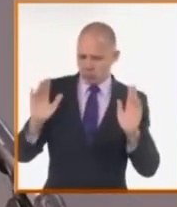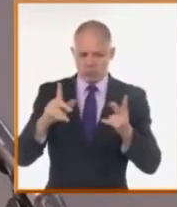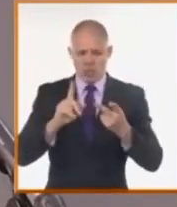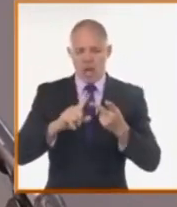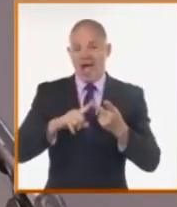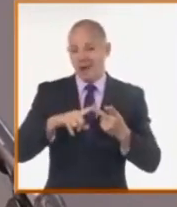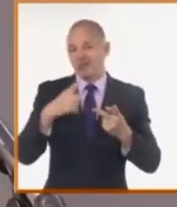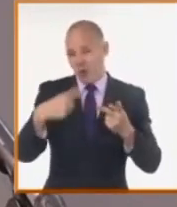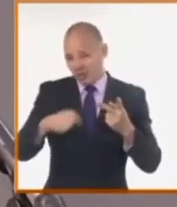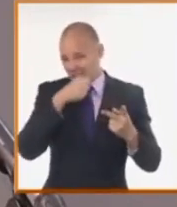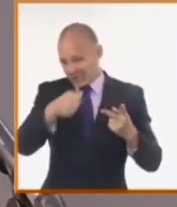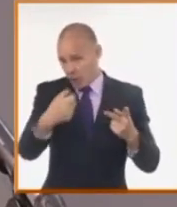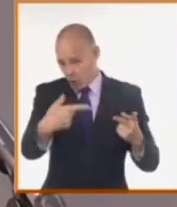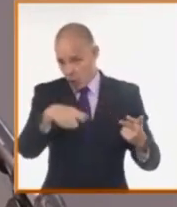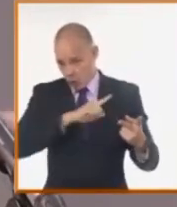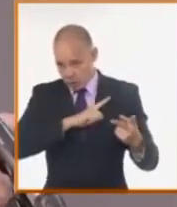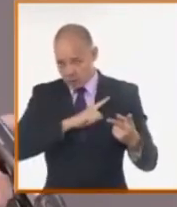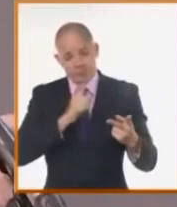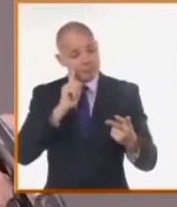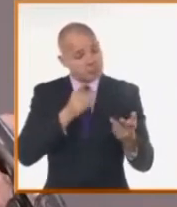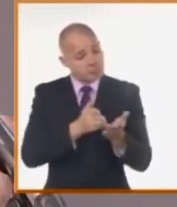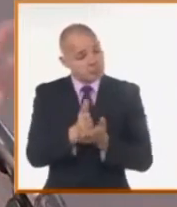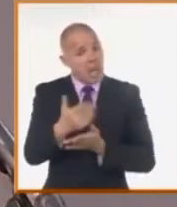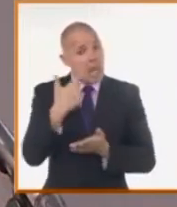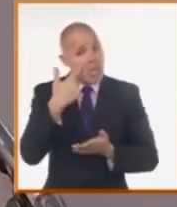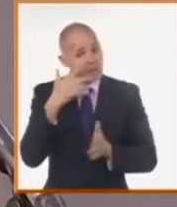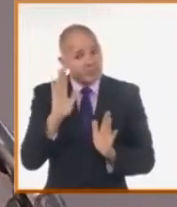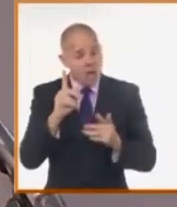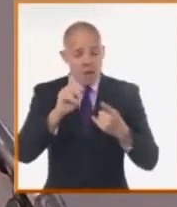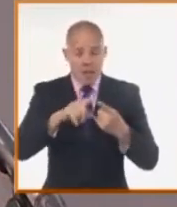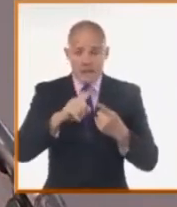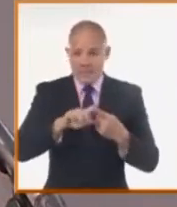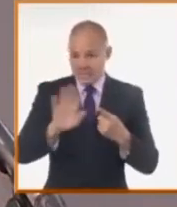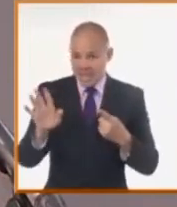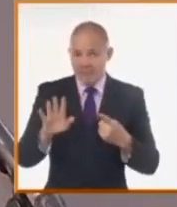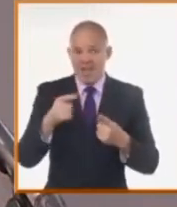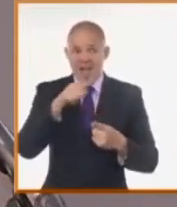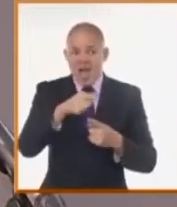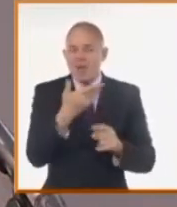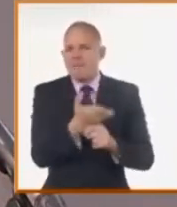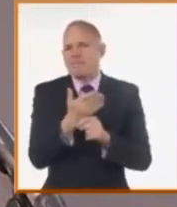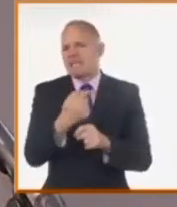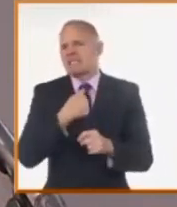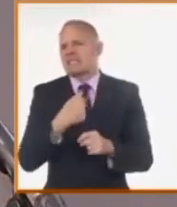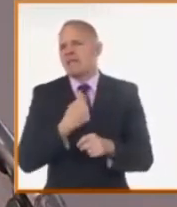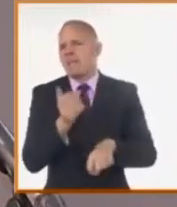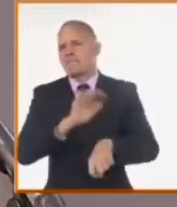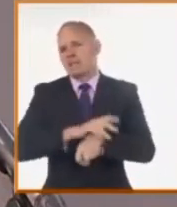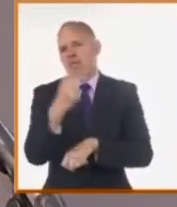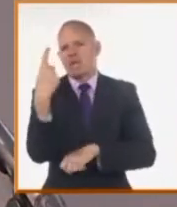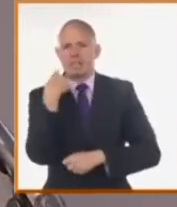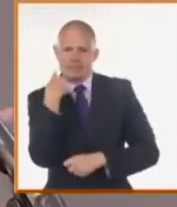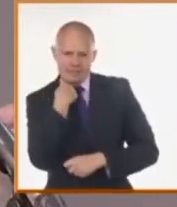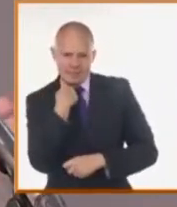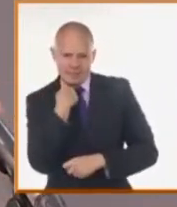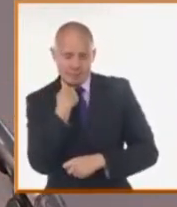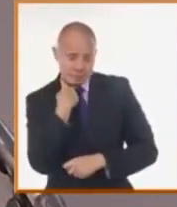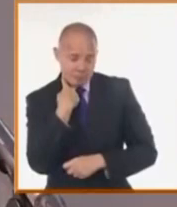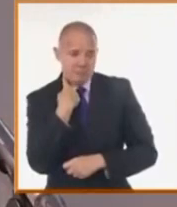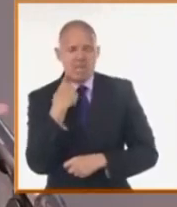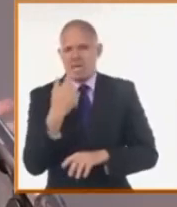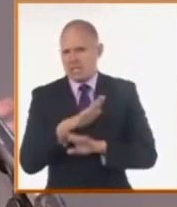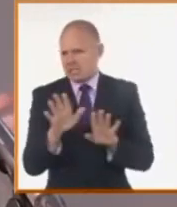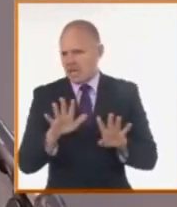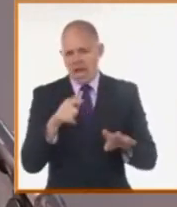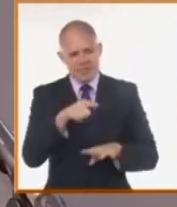eh que está en proceso porque la primera era por lo penal también me pedían 2s años de cárcel ahora este es por los civil es un proceso más